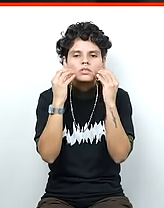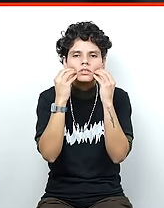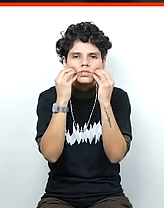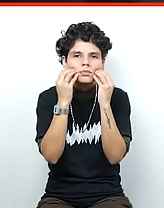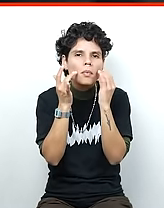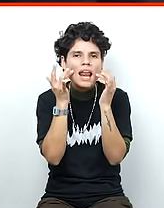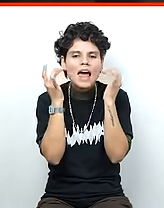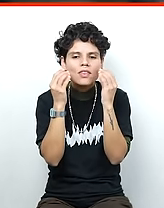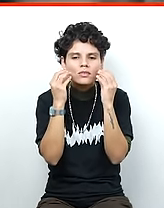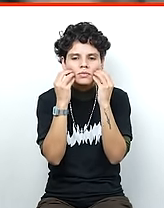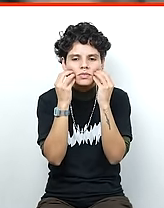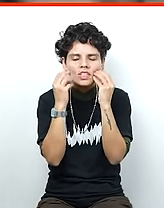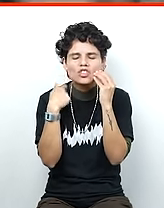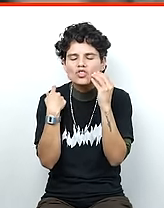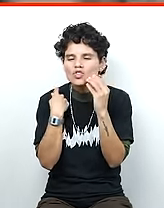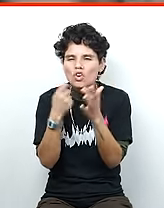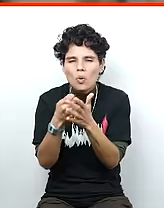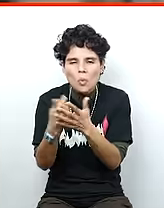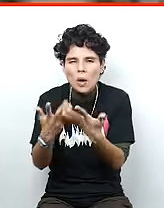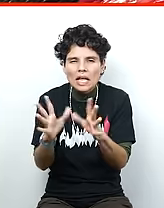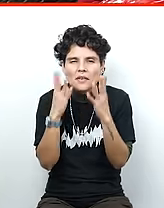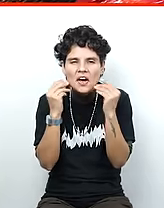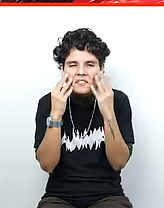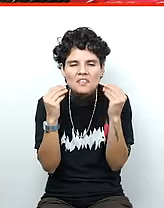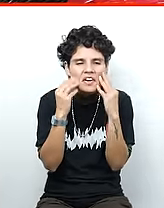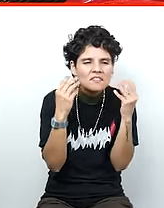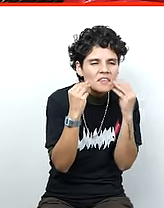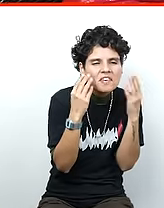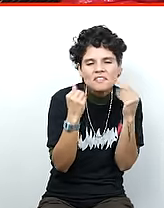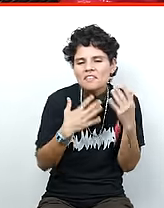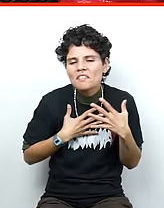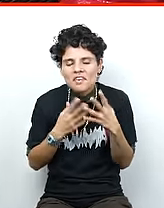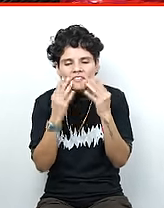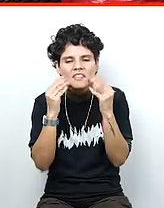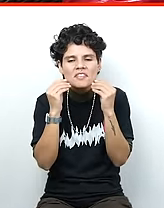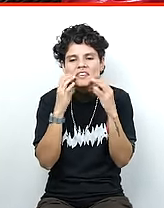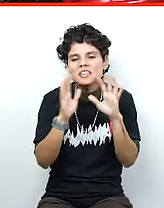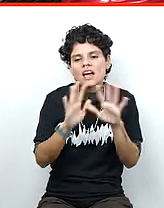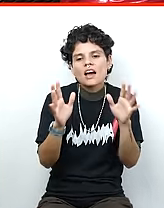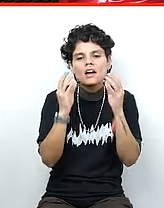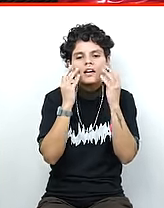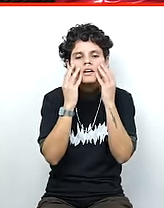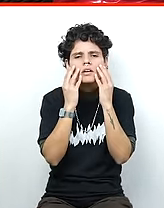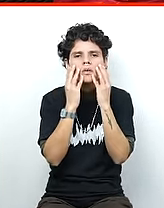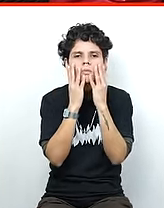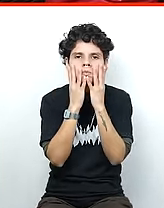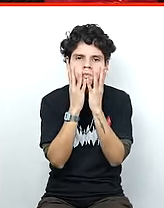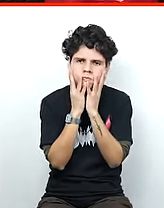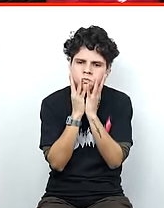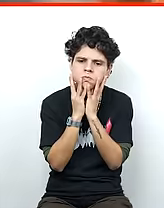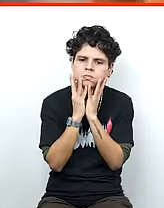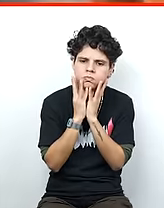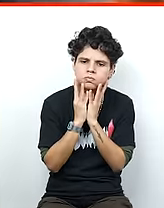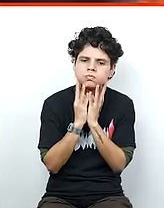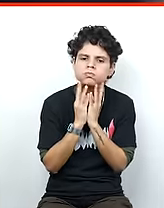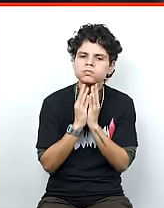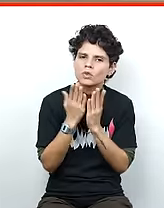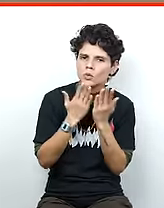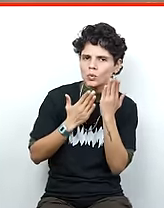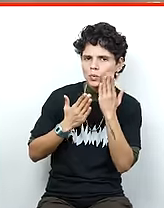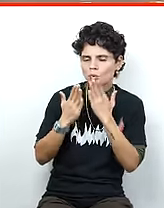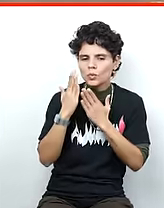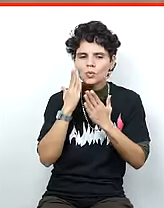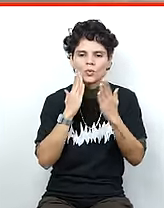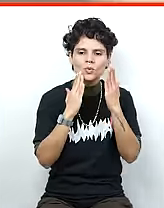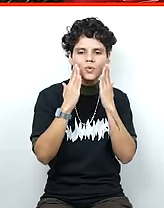No me salía así, bueno, y me compraba todas las guas que pillaba, todo, oye. Hasta que ya un día me empezó a salir, y ahí la tengo, la cuido.